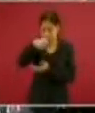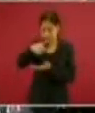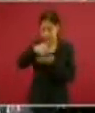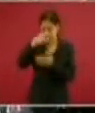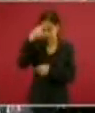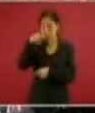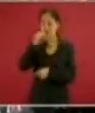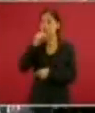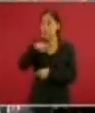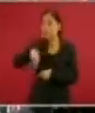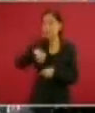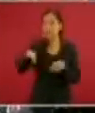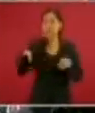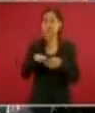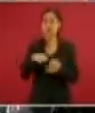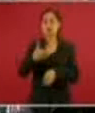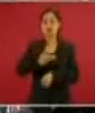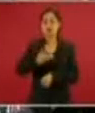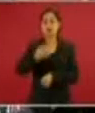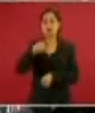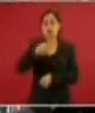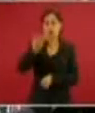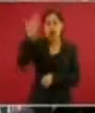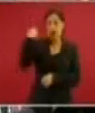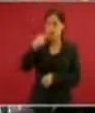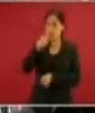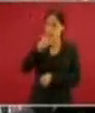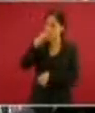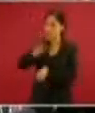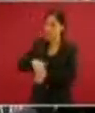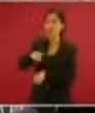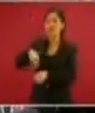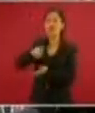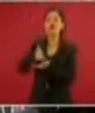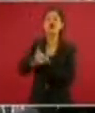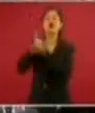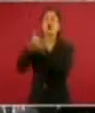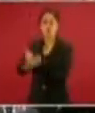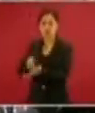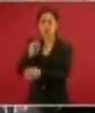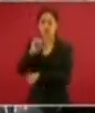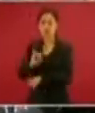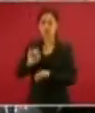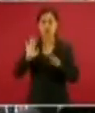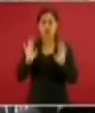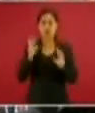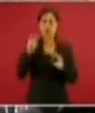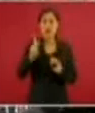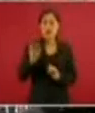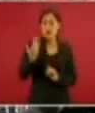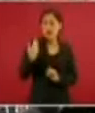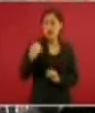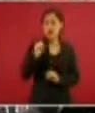pequeños comerciantes. Usted ya dijo que se les va a apoyar, ¿no? Pero también hace unos días aquí hubo una pregunta del subsecretario de Salud que